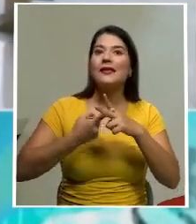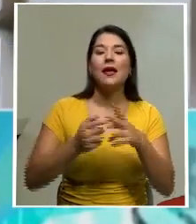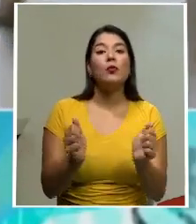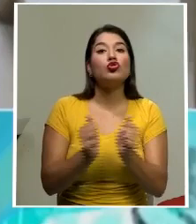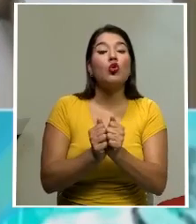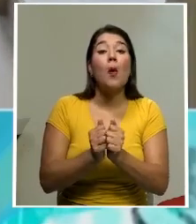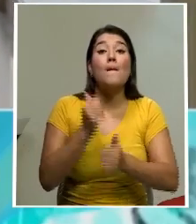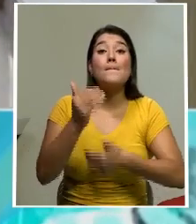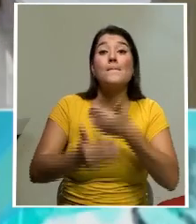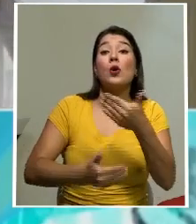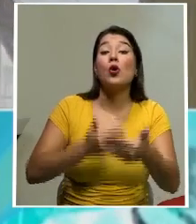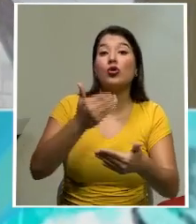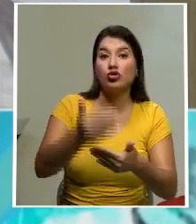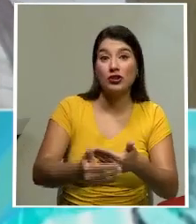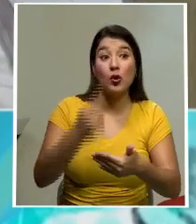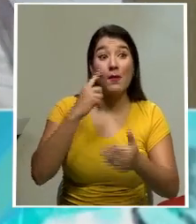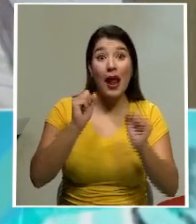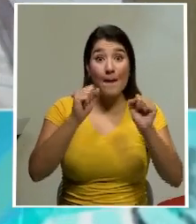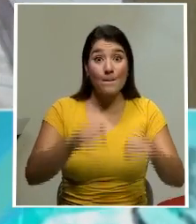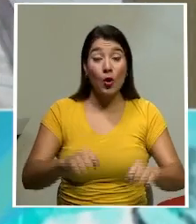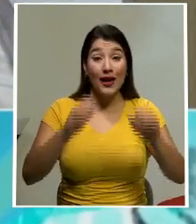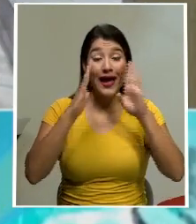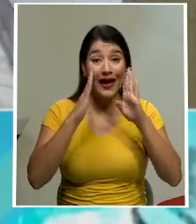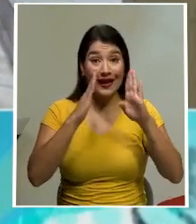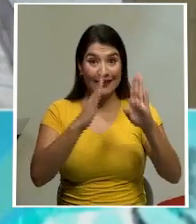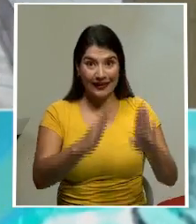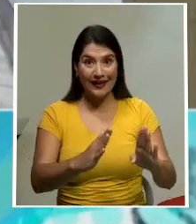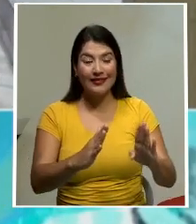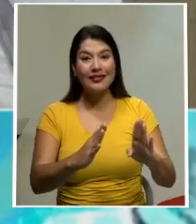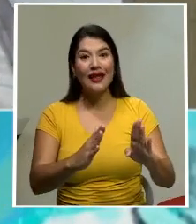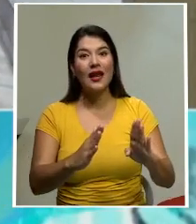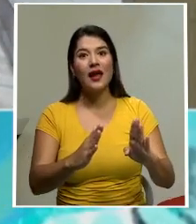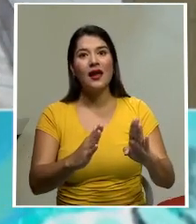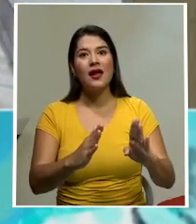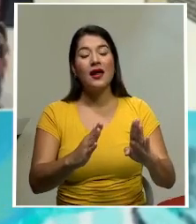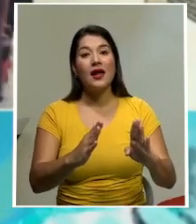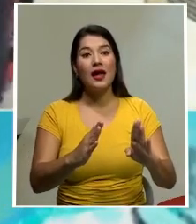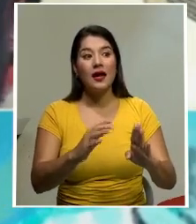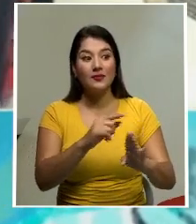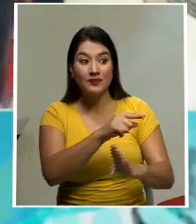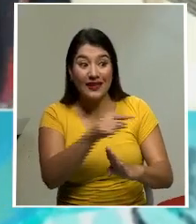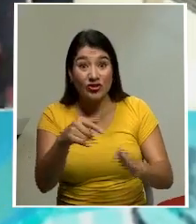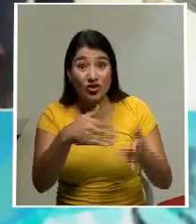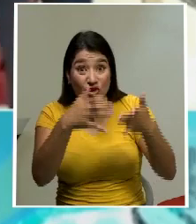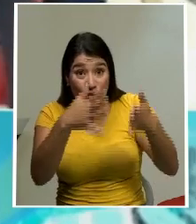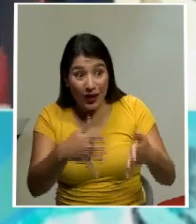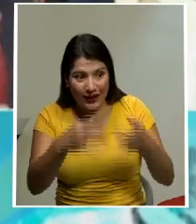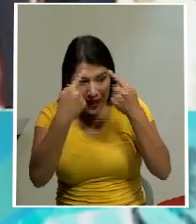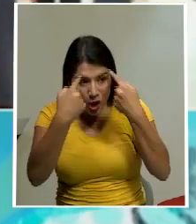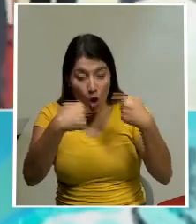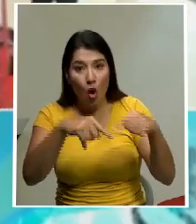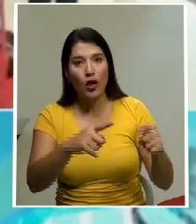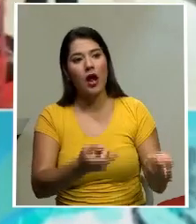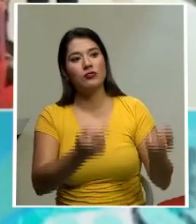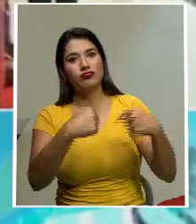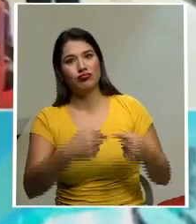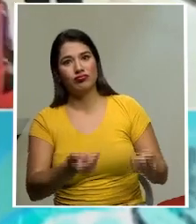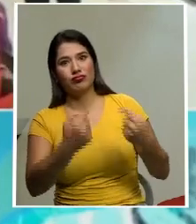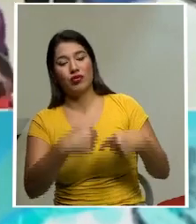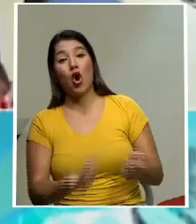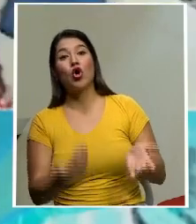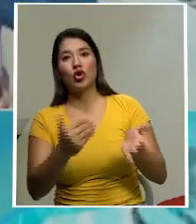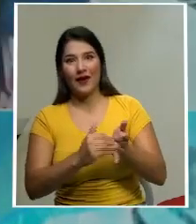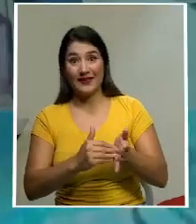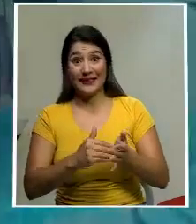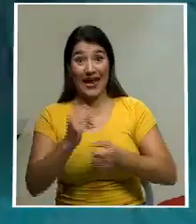protocolo de atención al plan para recuperar los estudiantes y se vino avanzando, se recuperaron más de 6.000 estudiantes